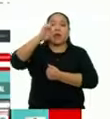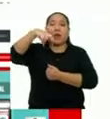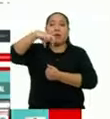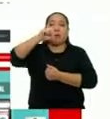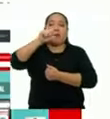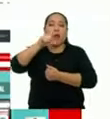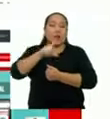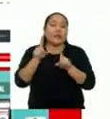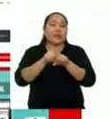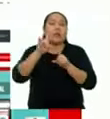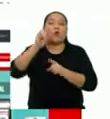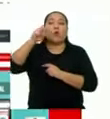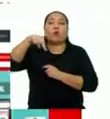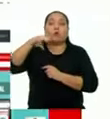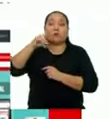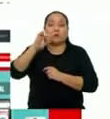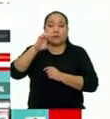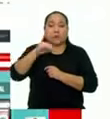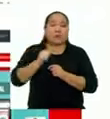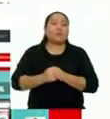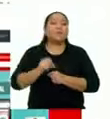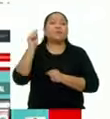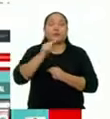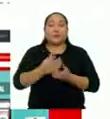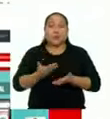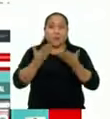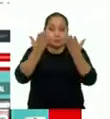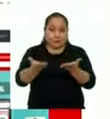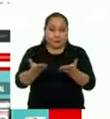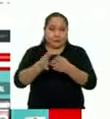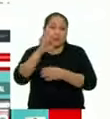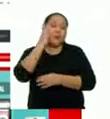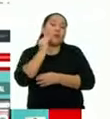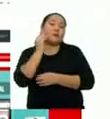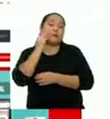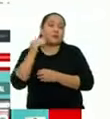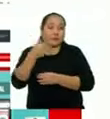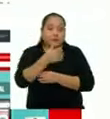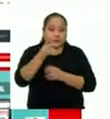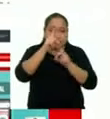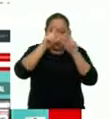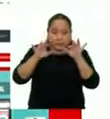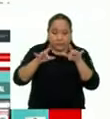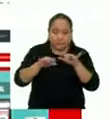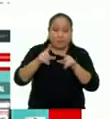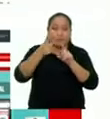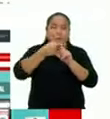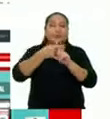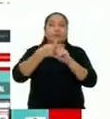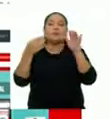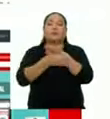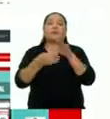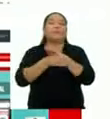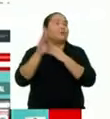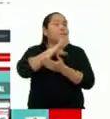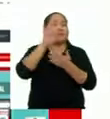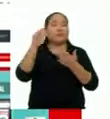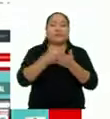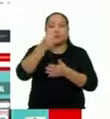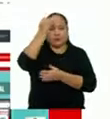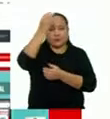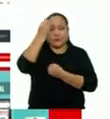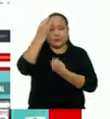la participación de los usuarios con discapacidad, brindándoles una experiencia de navegación positiva y acceso a toda la información sobre